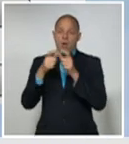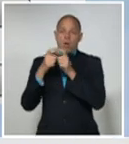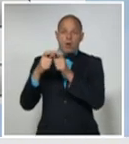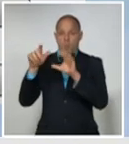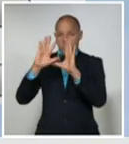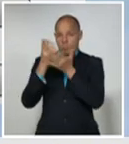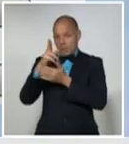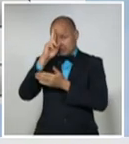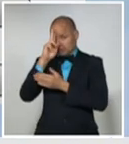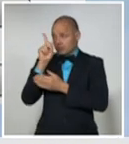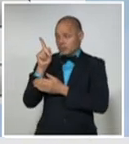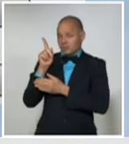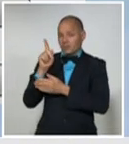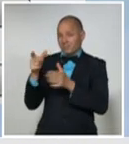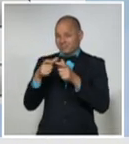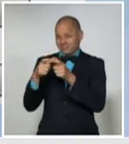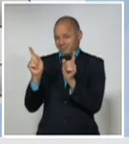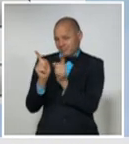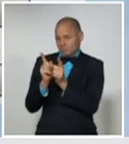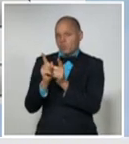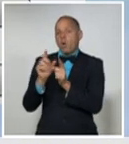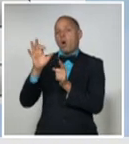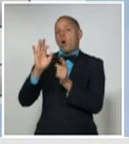puede hablar, pero ya nosotros con un